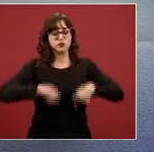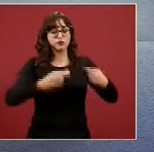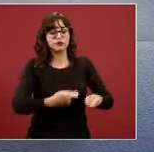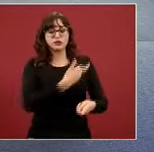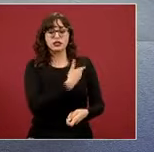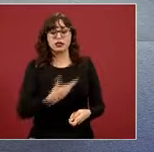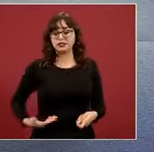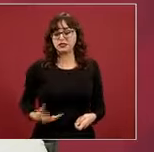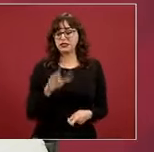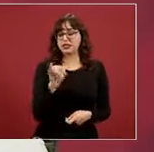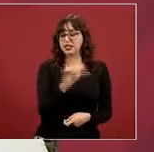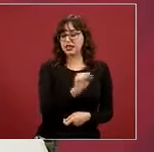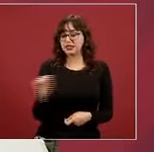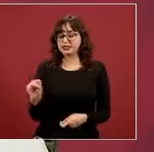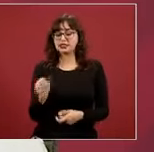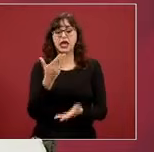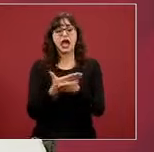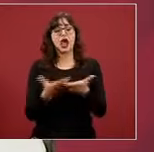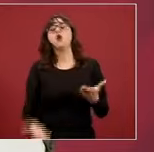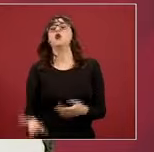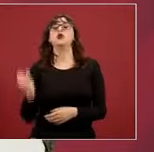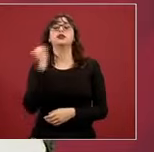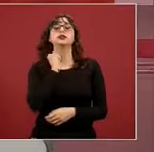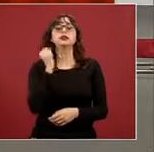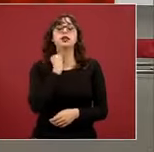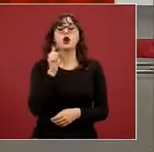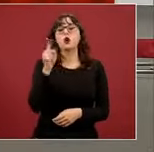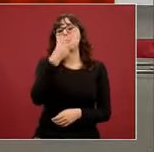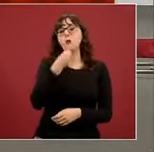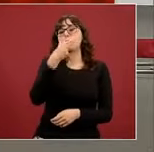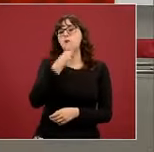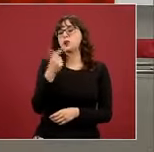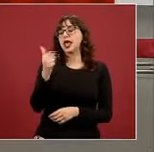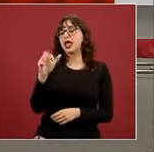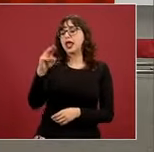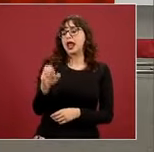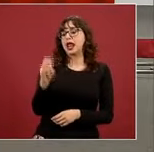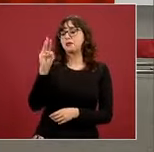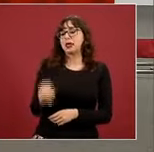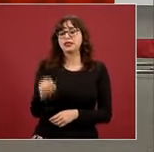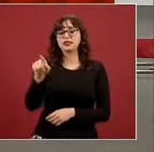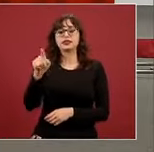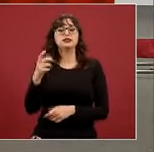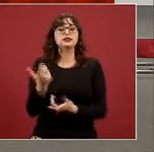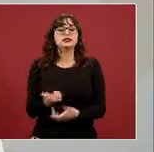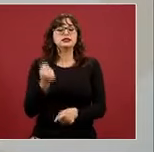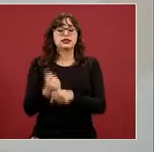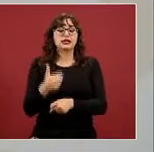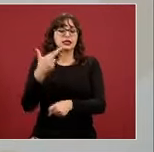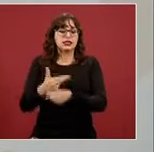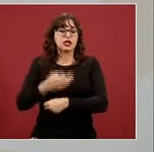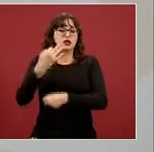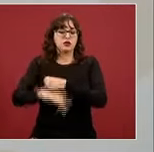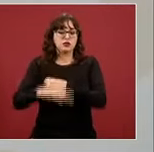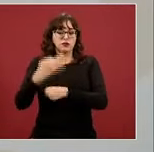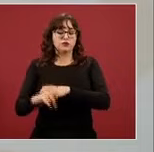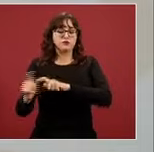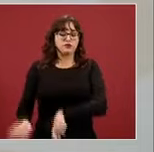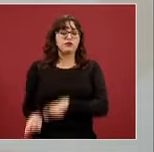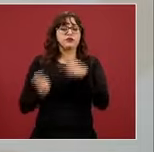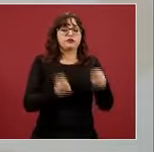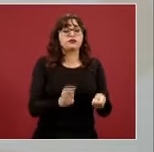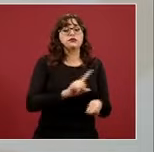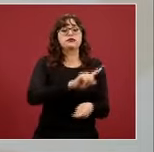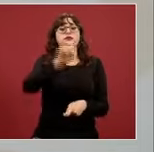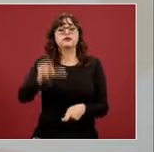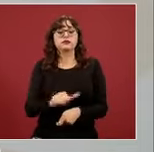de la CIS, que era el hoy senador Germán Martínez Cázares, como secretario general interino, y fue ratificado por votación